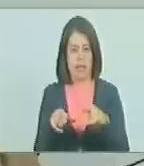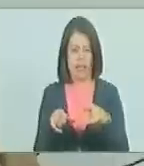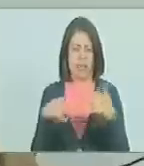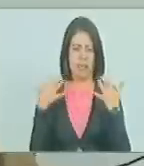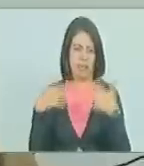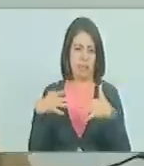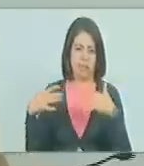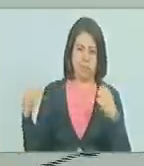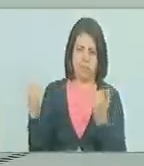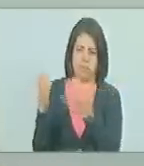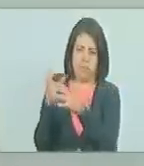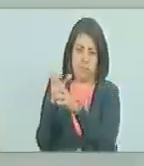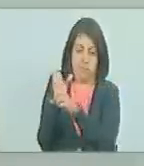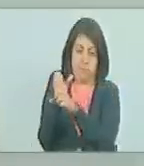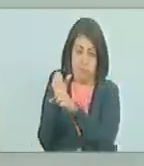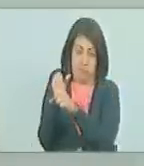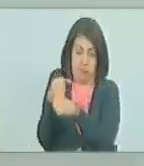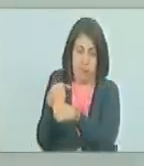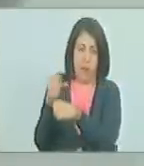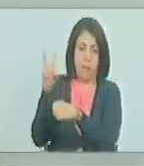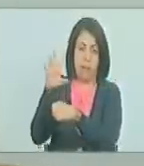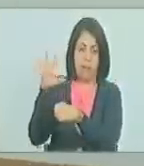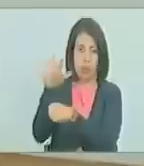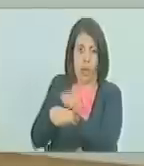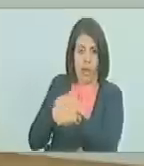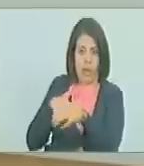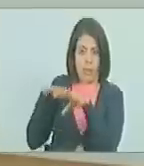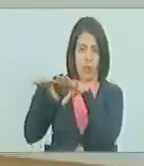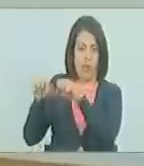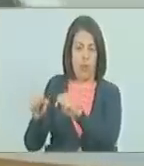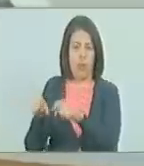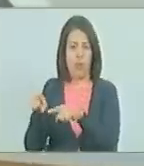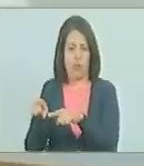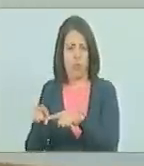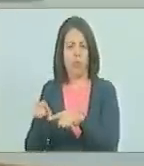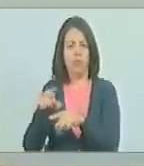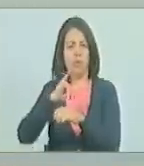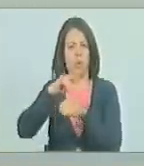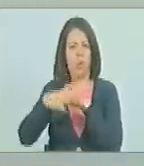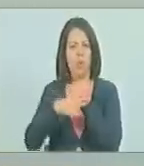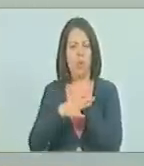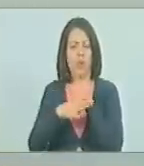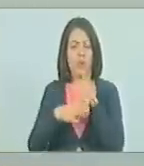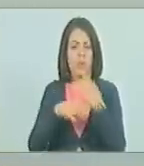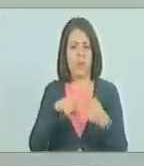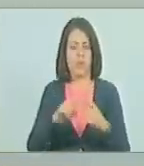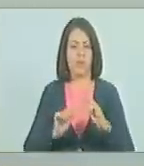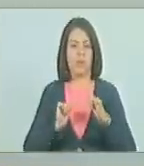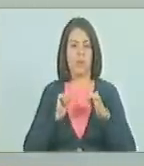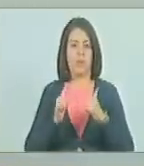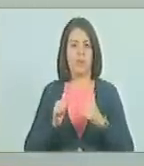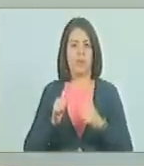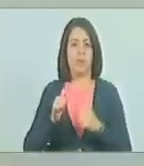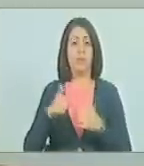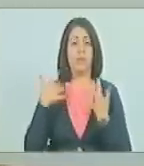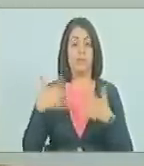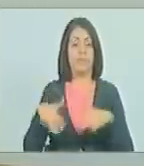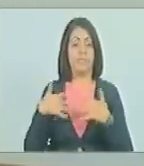colapsando a Venezuela, ya estamos dispuestos a invadirle. ¿Tú a qué estás dispuesto, Juan Guaidó? Y ahí le enterraron las canillas a Juan